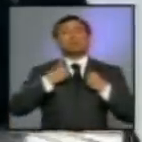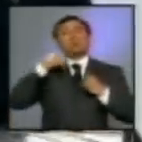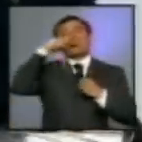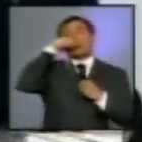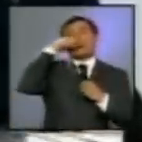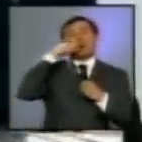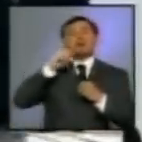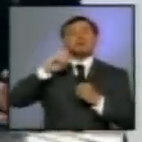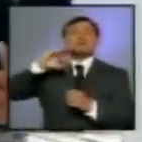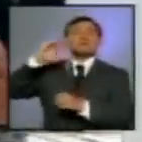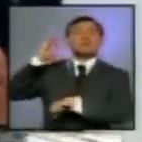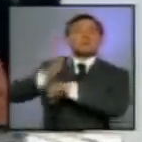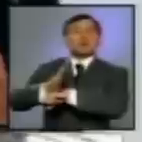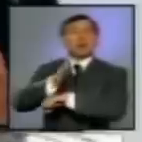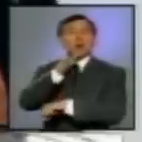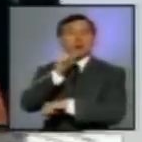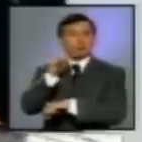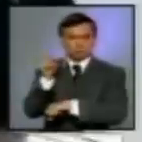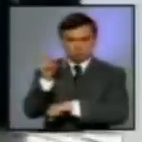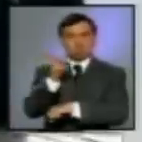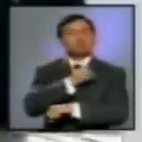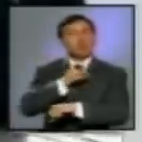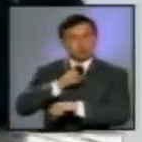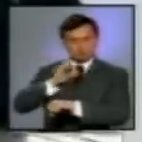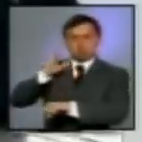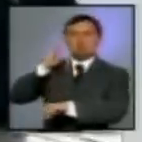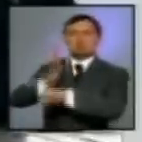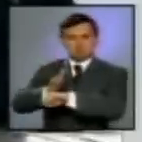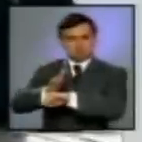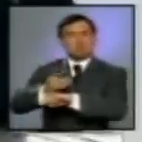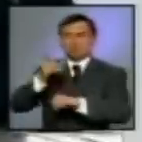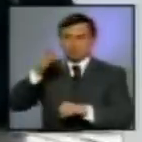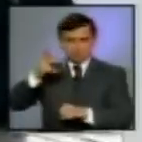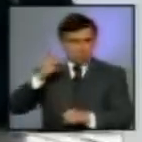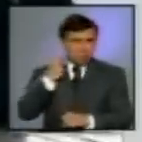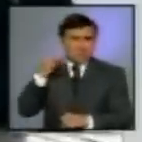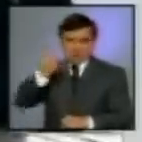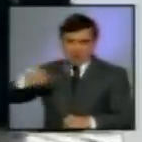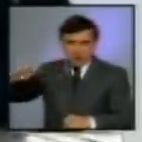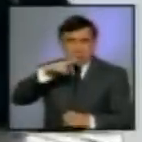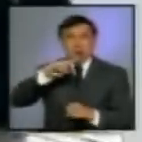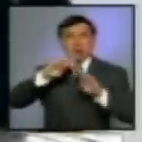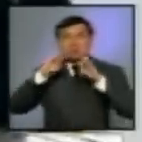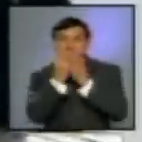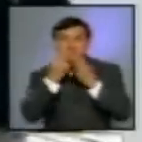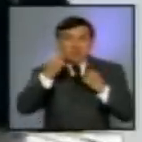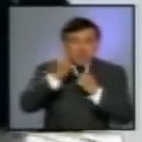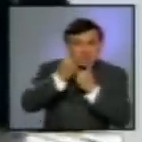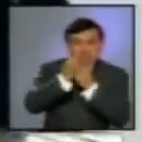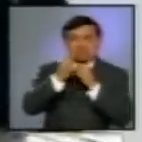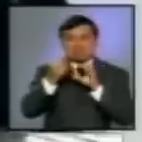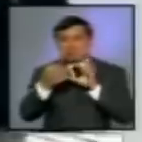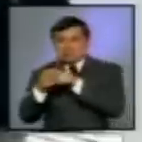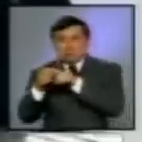quienes me acompañen logremos la máxima pena a los políticos cómplices del crimen organizado,